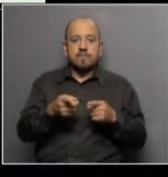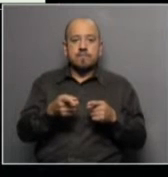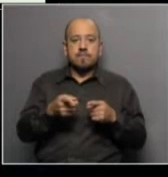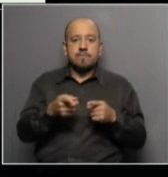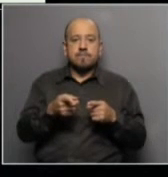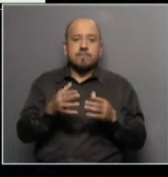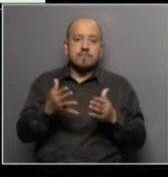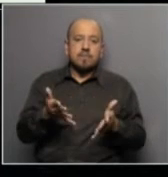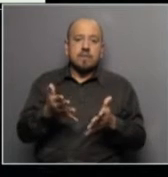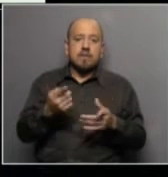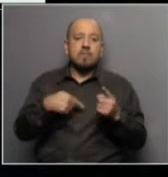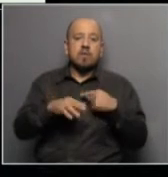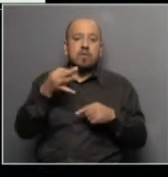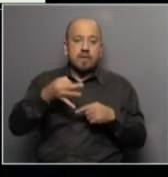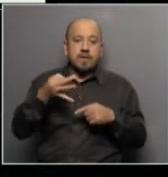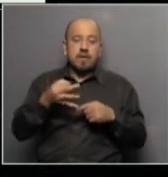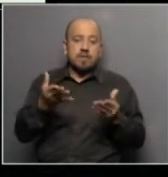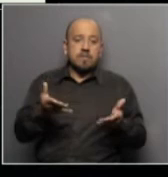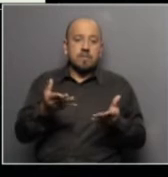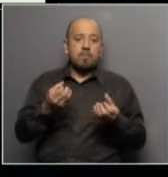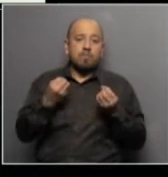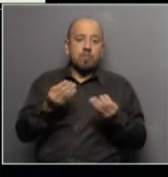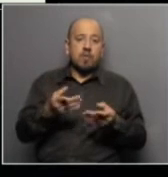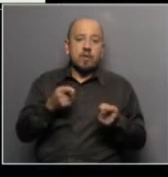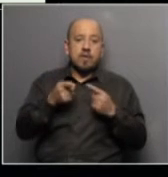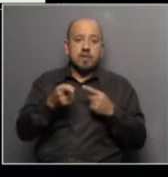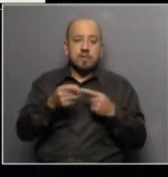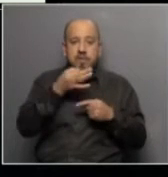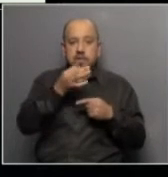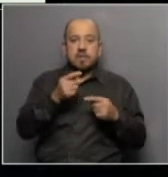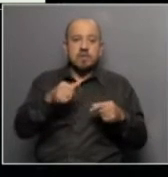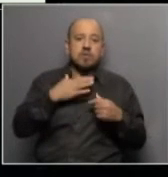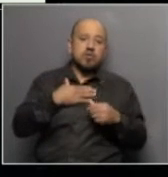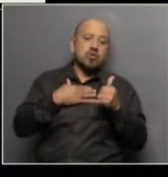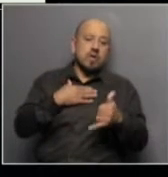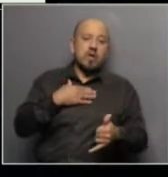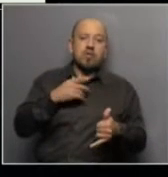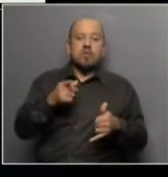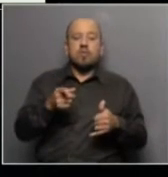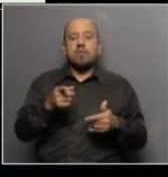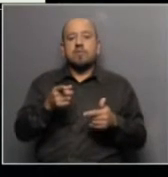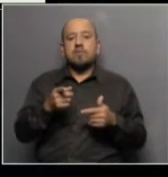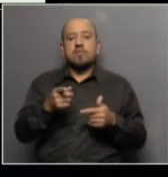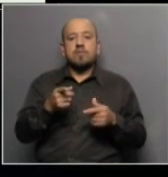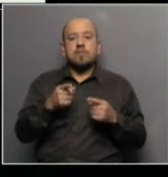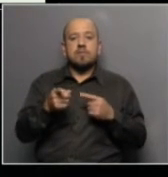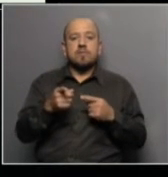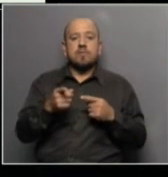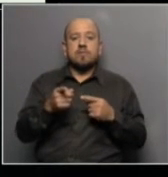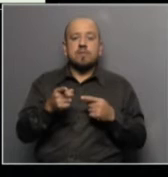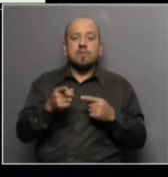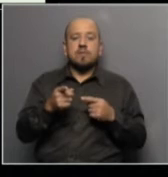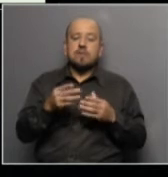Terrible, pero es verdad. Porque a ese que dice que yo tengo, y es embromado,